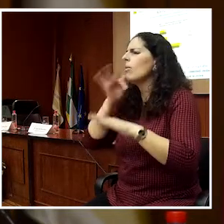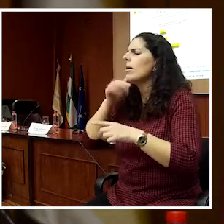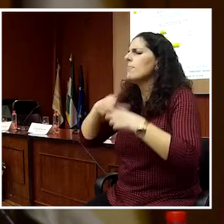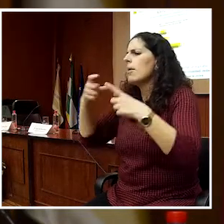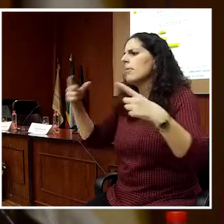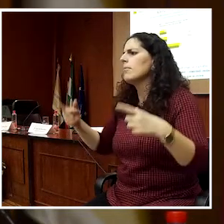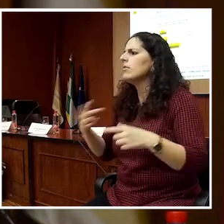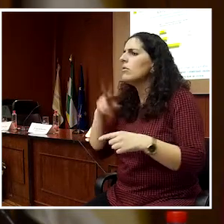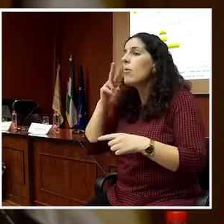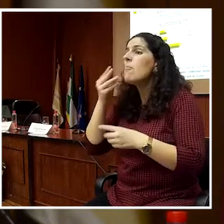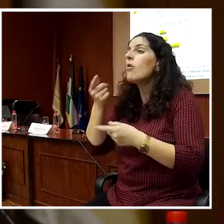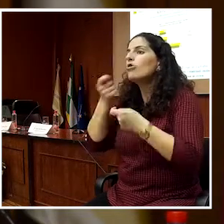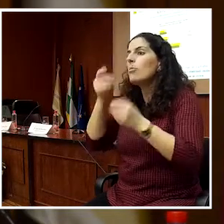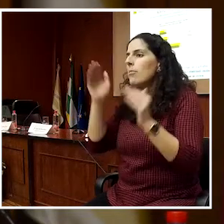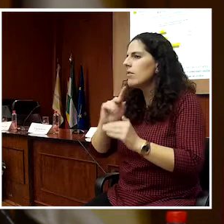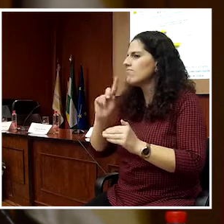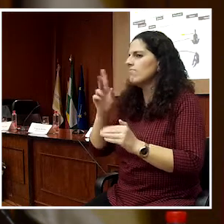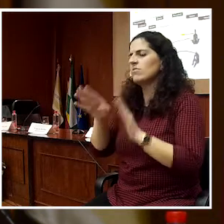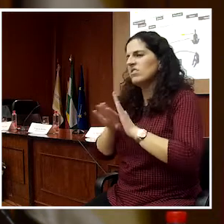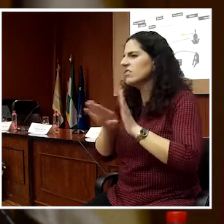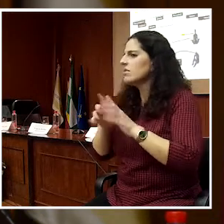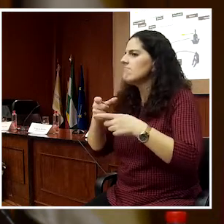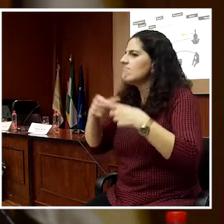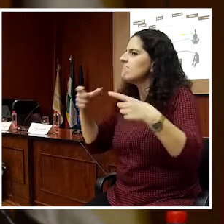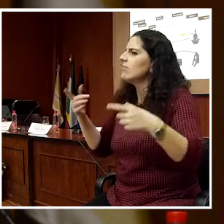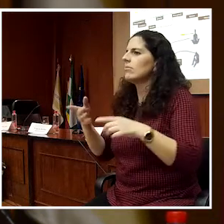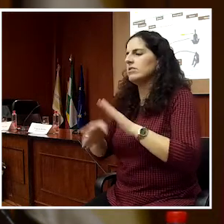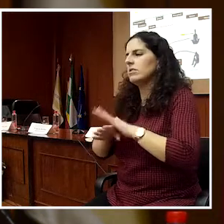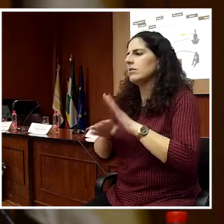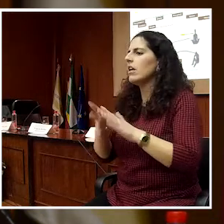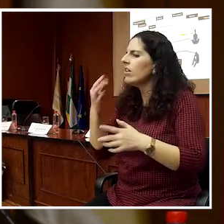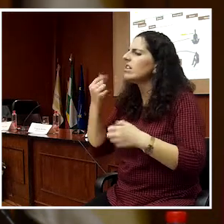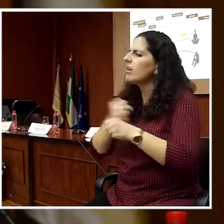relativamente y en el que nos queda mucho trabajo por hacer.